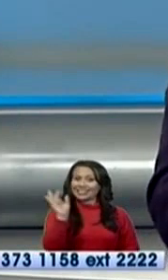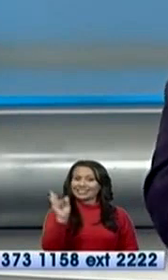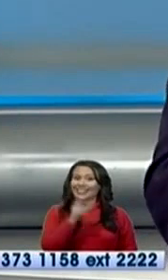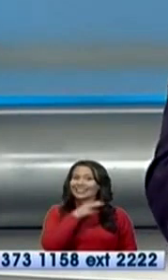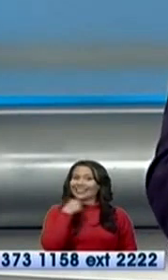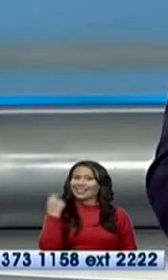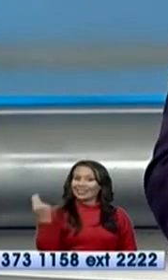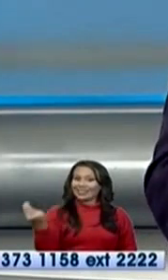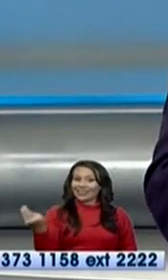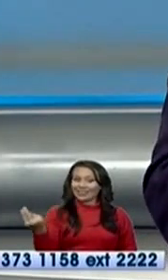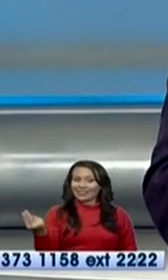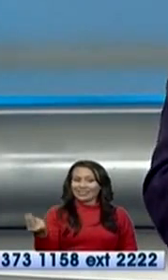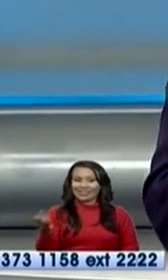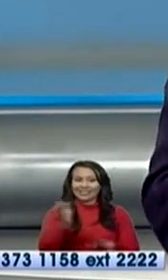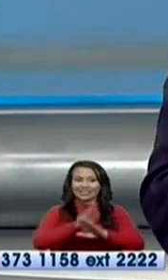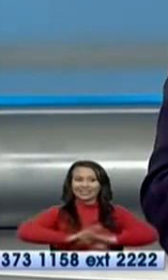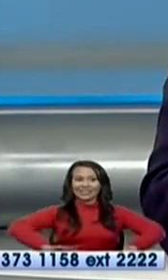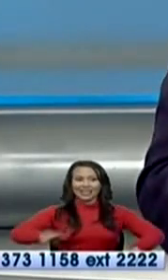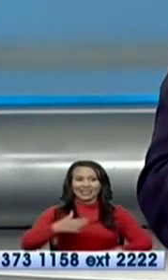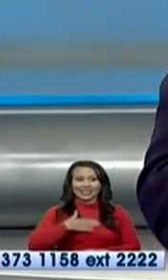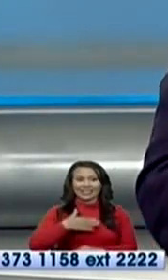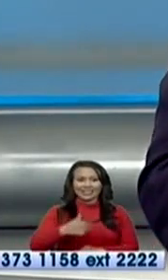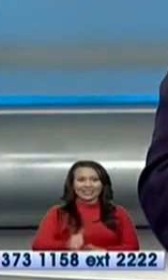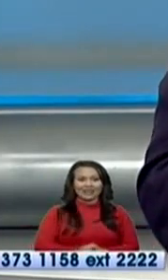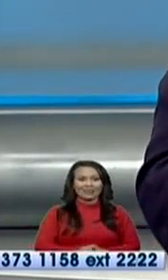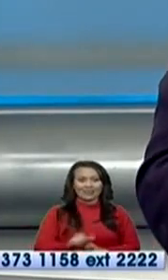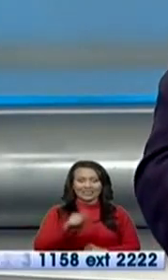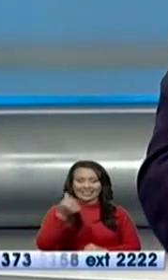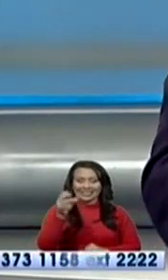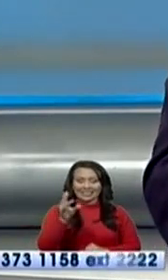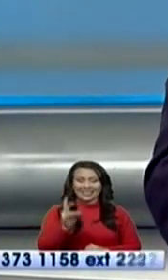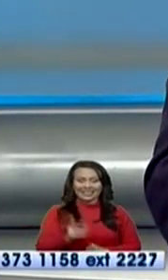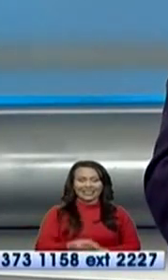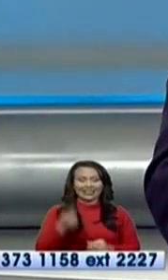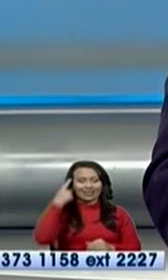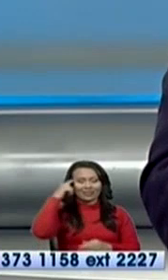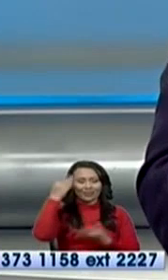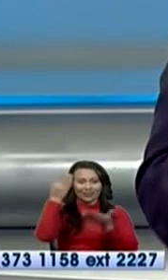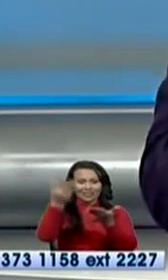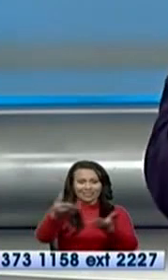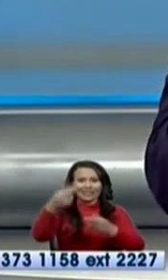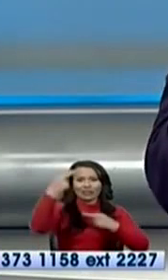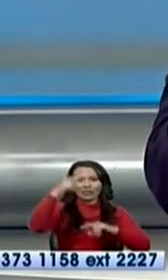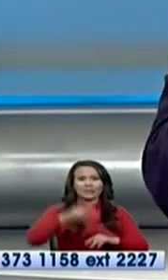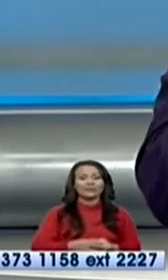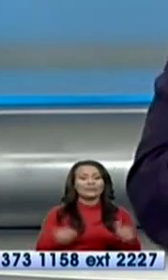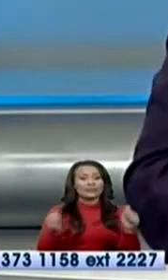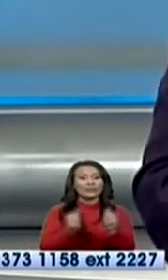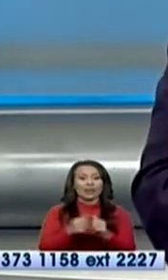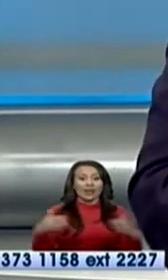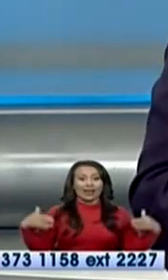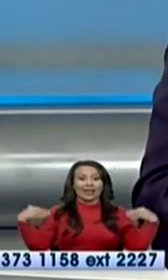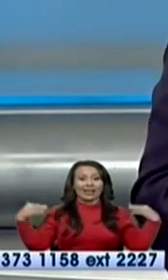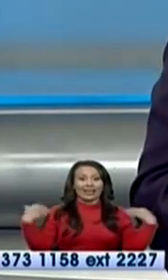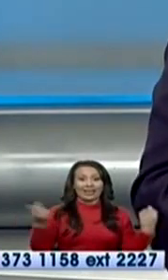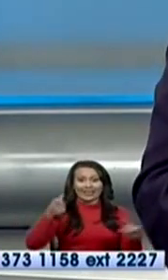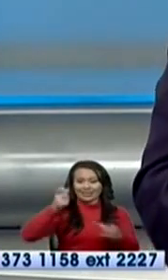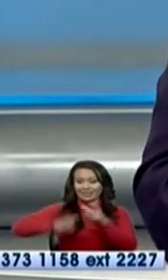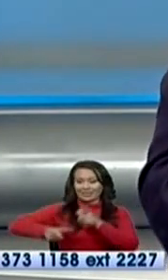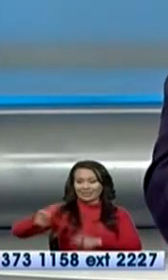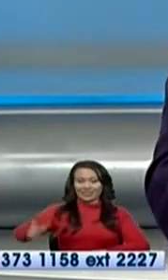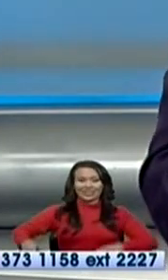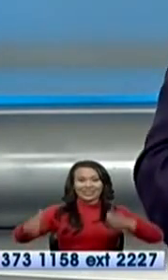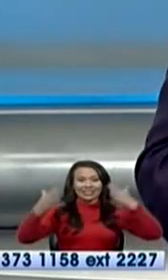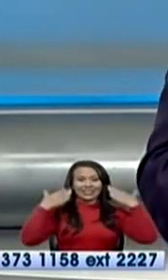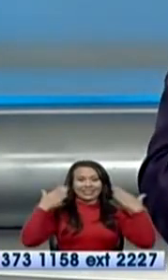noviembre, ya estamos 17. Aquí está la información para ustedes. Con gran alegría los guayaquileños celebraron el triunfo de la Tri